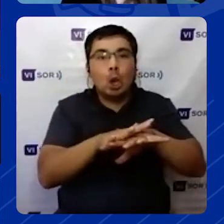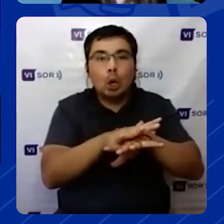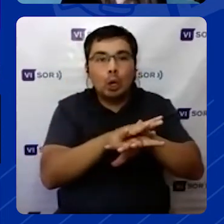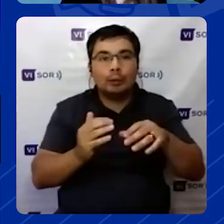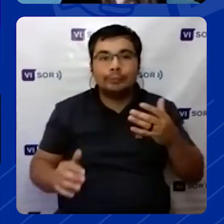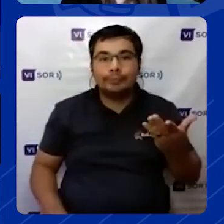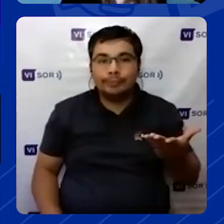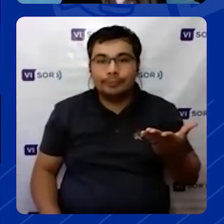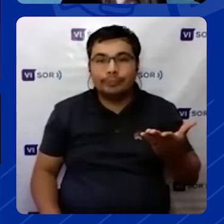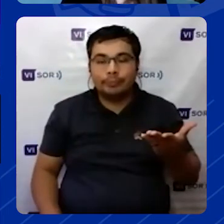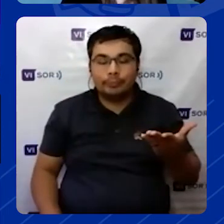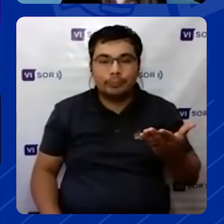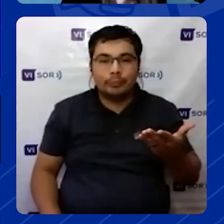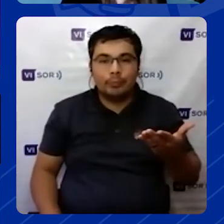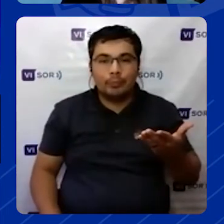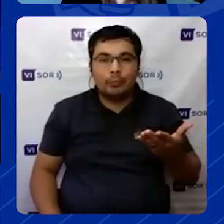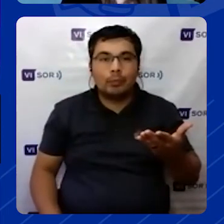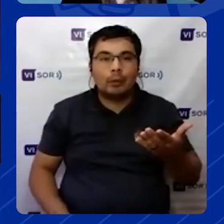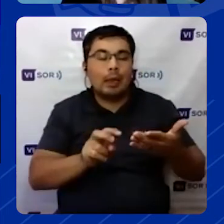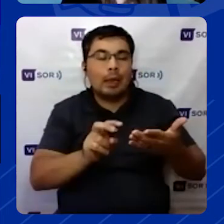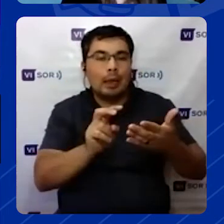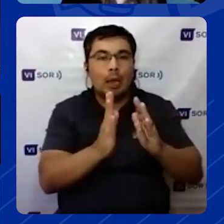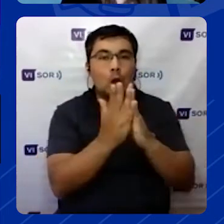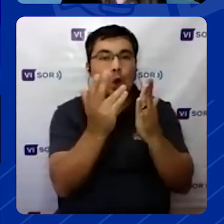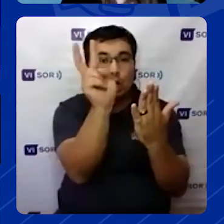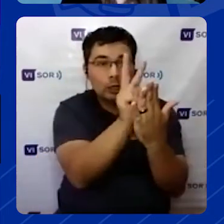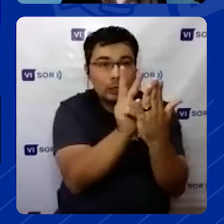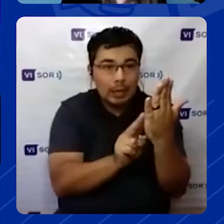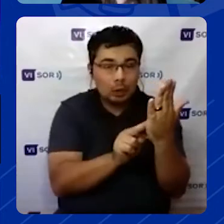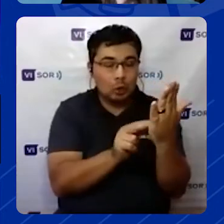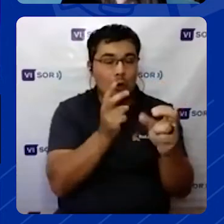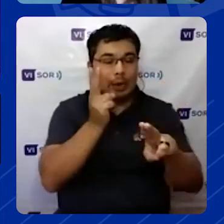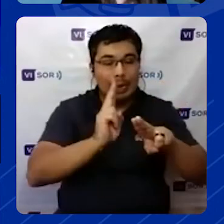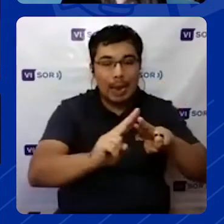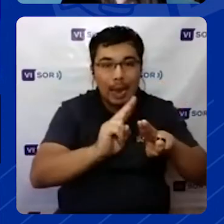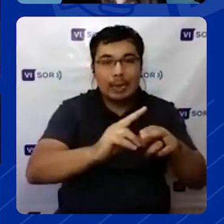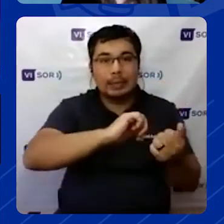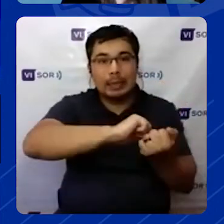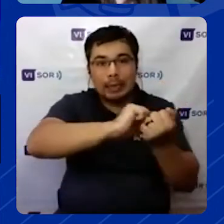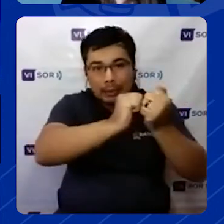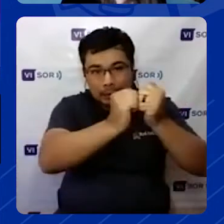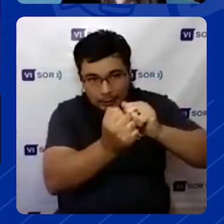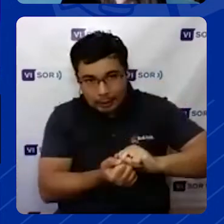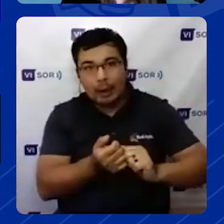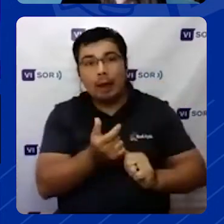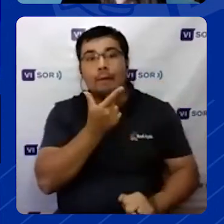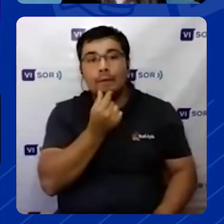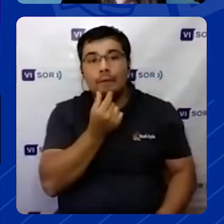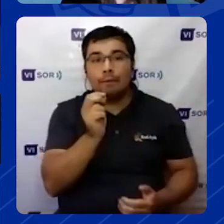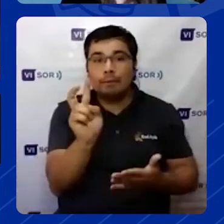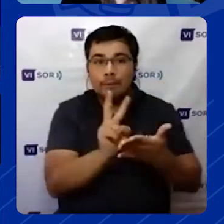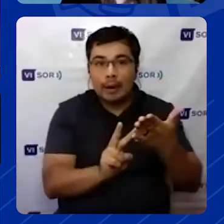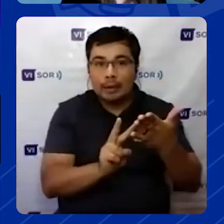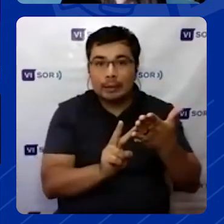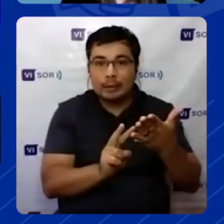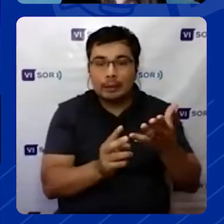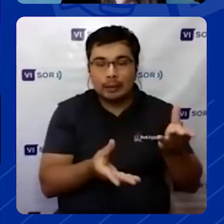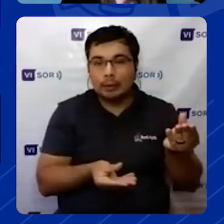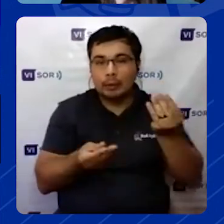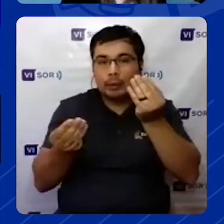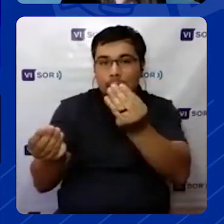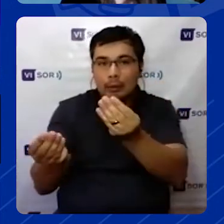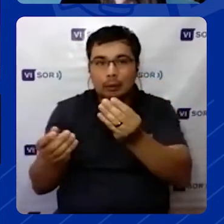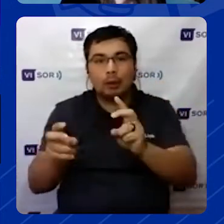verdad interesen y cubran necesidades. Y les digo más, no solo tienen que ser estos que tengan que ver con cuestiones más